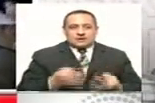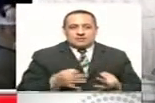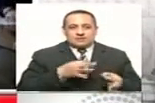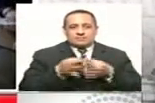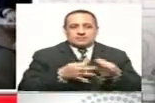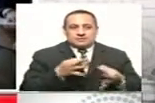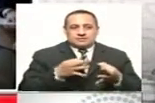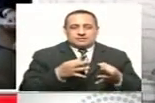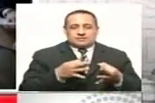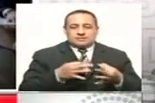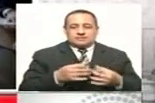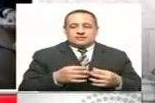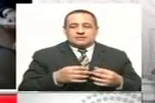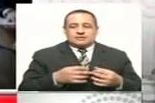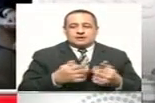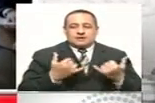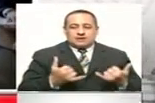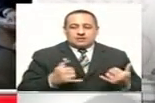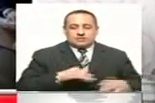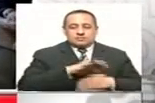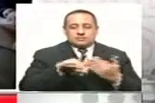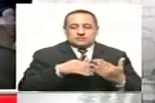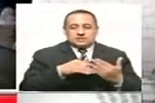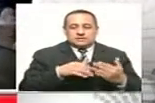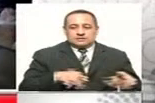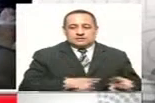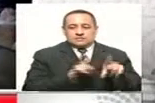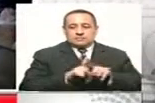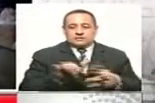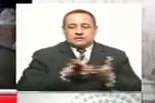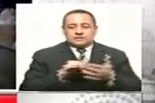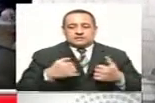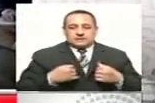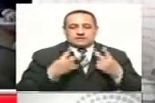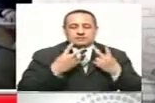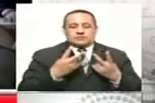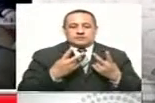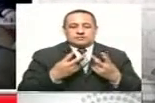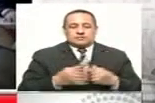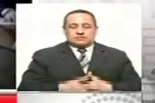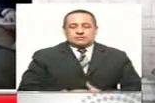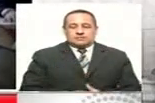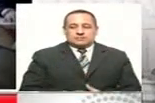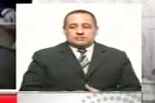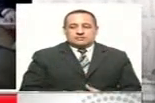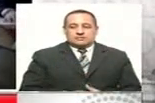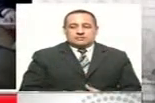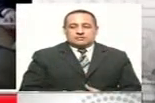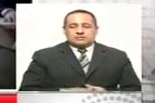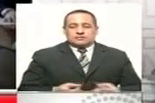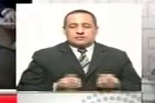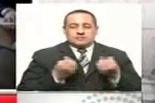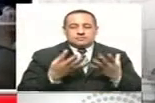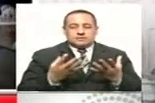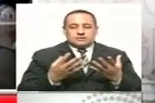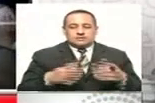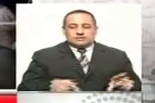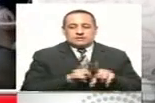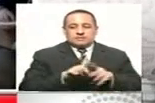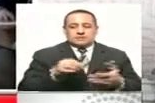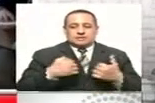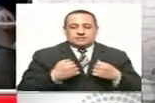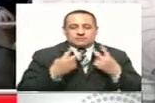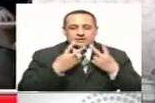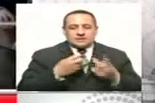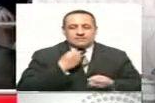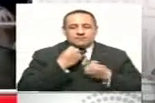los recursos a otros mecanismos que nos ayuden, digamos, en la gestión. Y bueno, también decirles